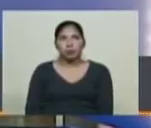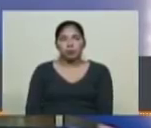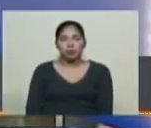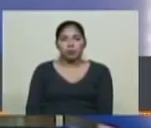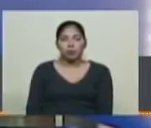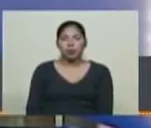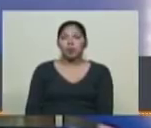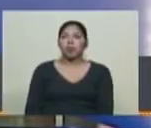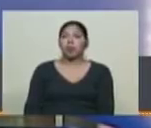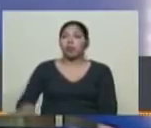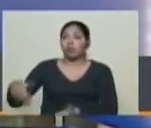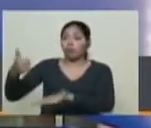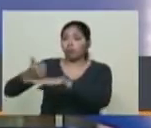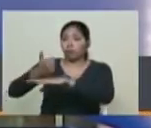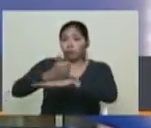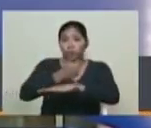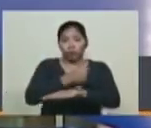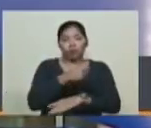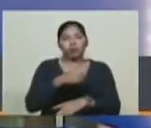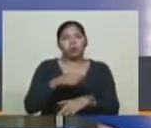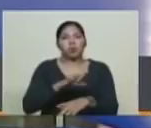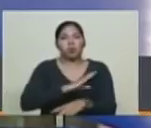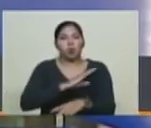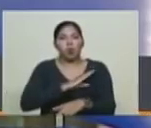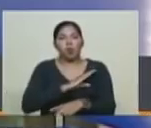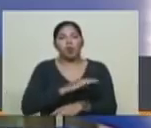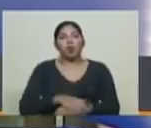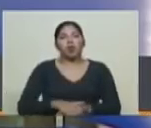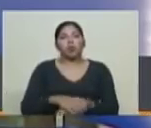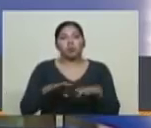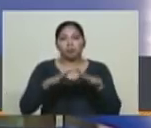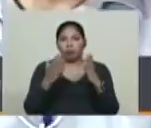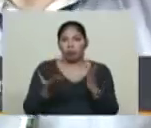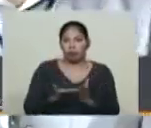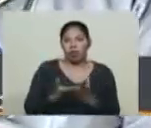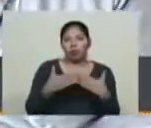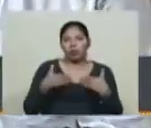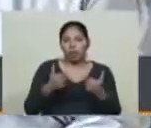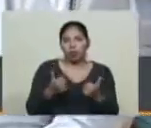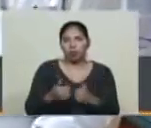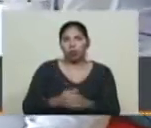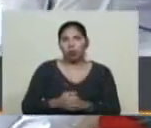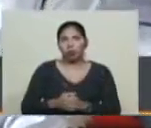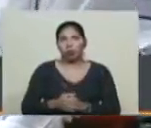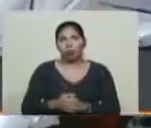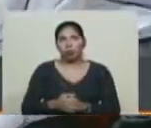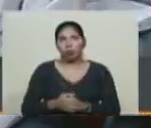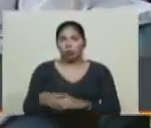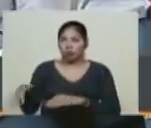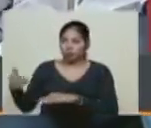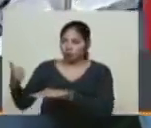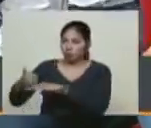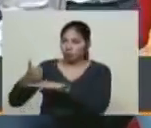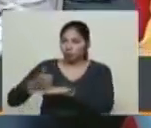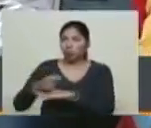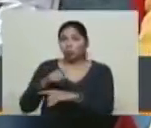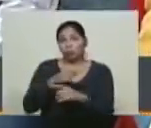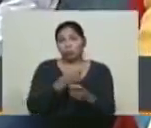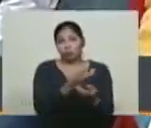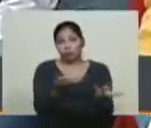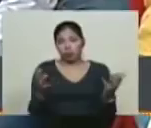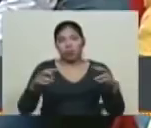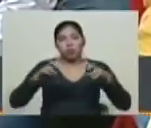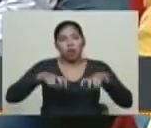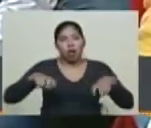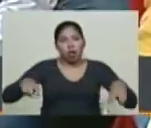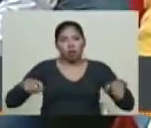la Organización Panamericana de la Salud, la OPS, y la Organización Mundial de la Salud, quienes se encuentran presentes en